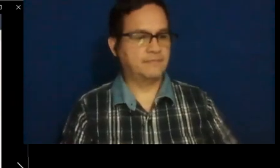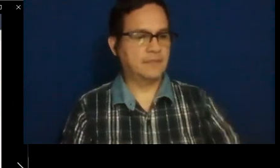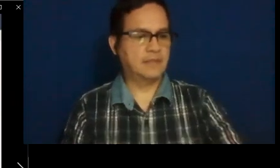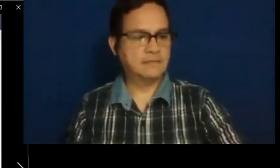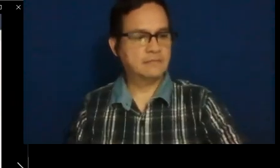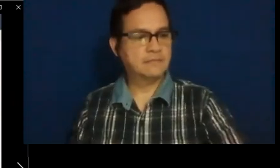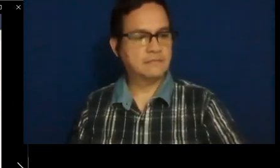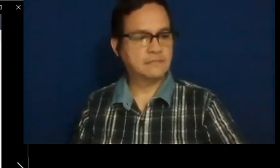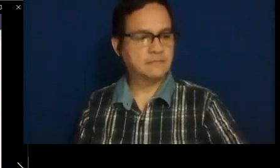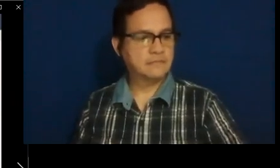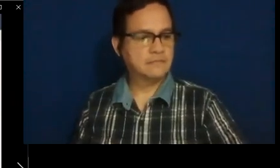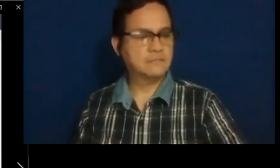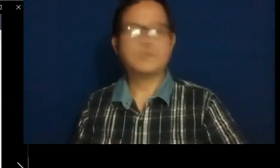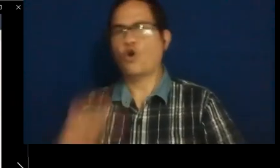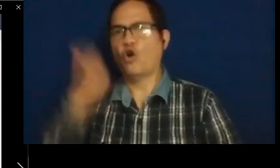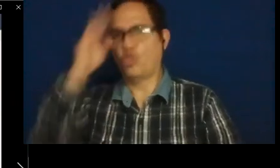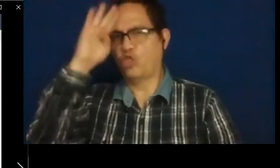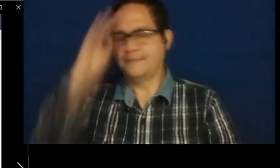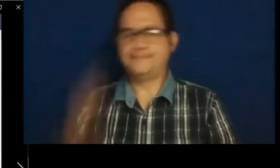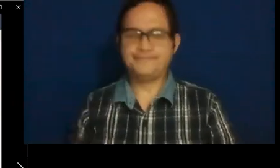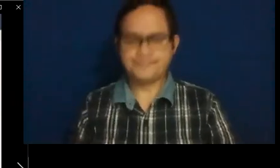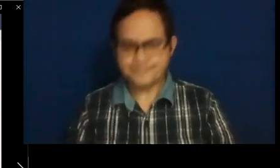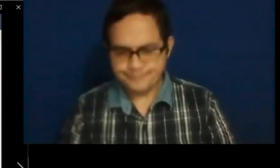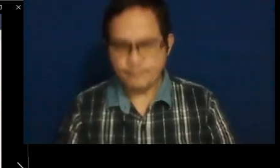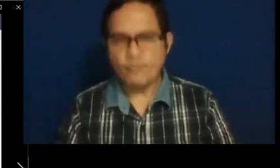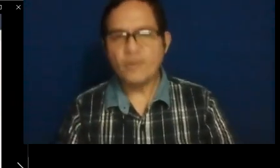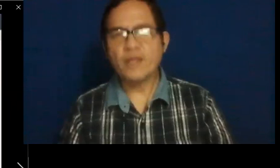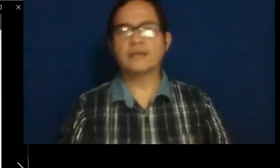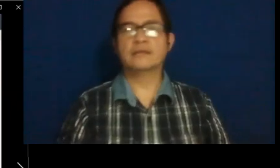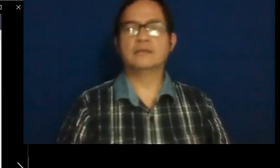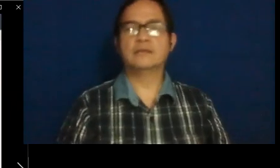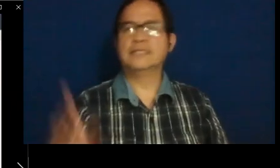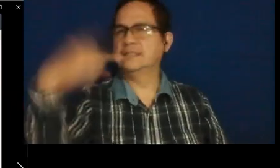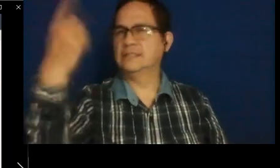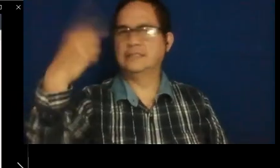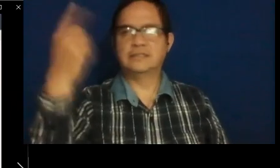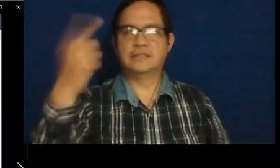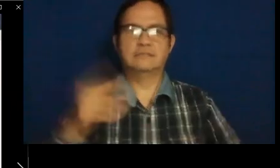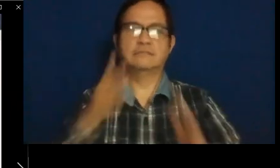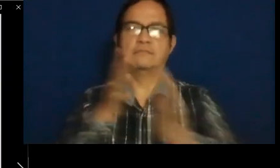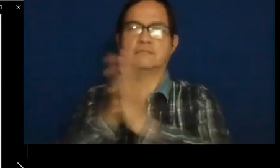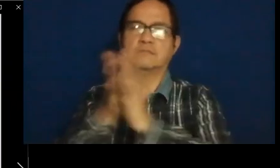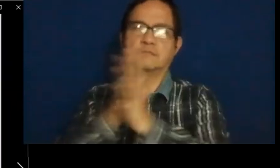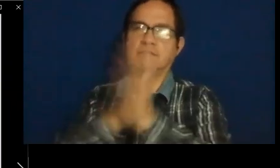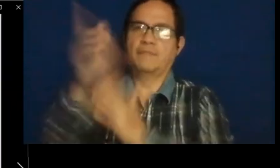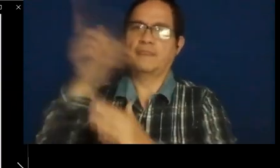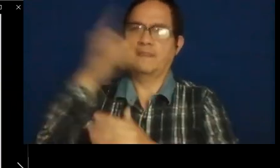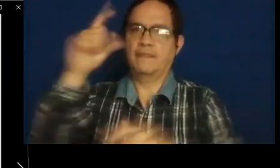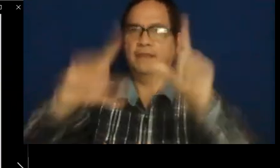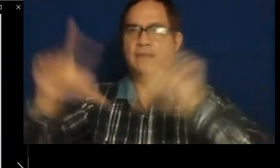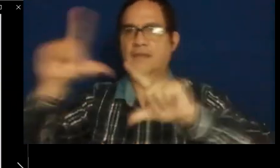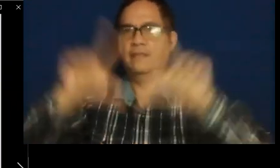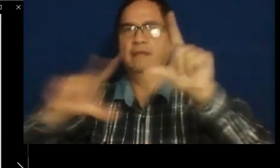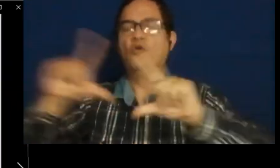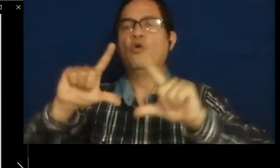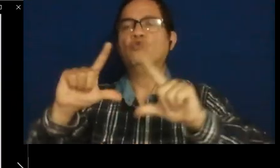Listo. Profe, Bueno, una chicos, duda. sí, dime, cuéntame. Es más como en la forma general en la que uno entrega el informe del laboratorio. El